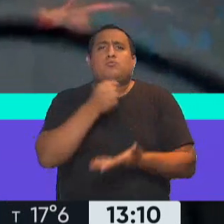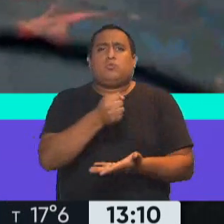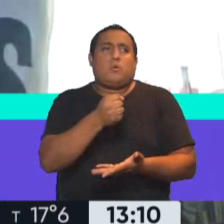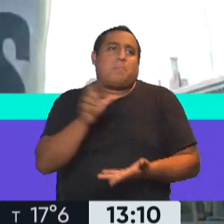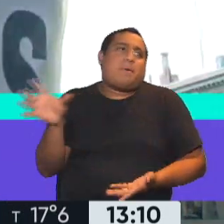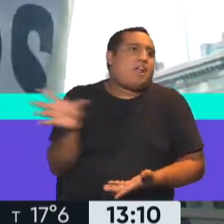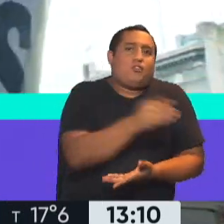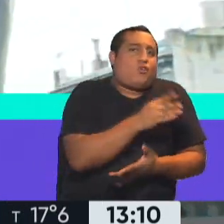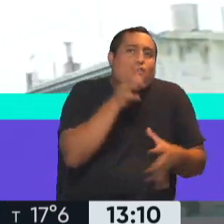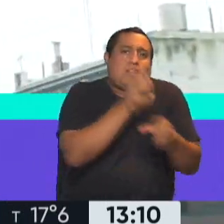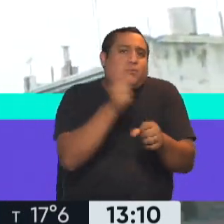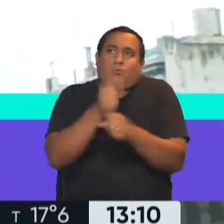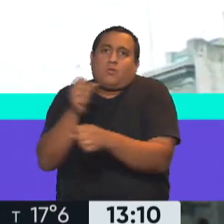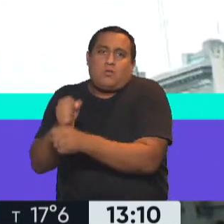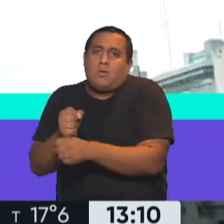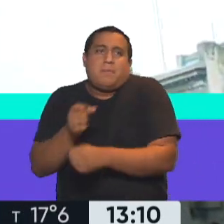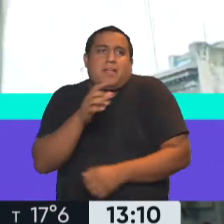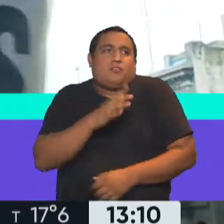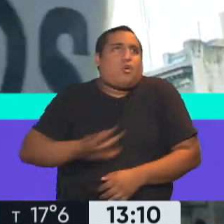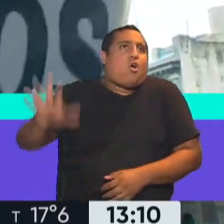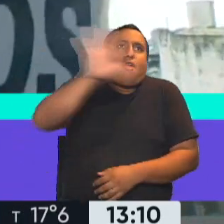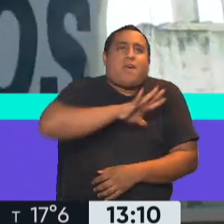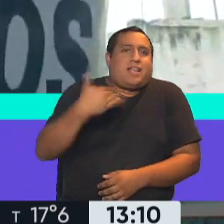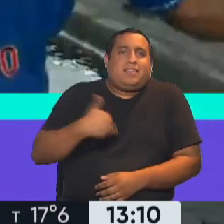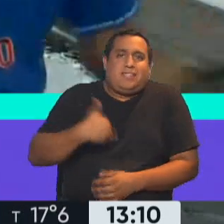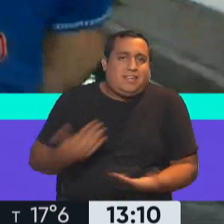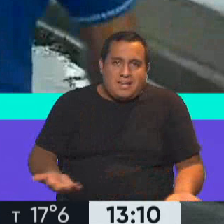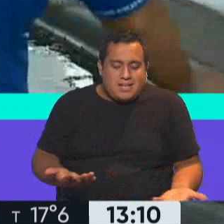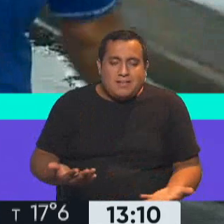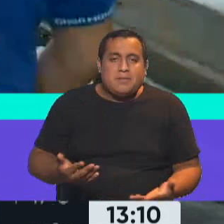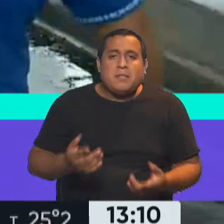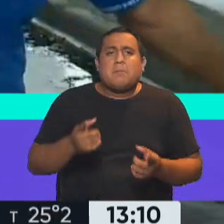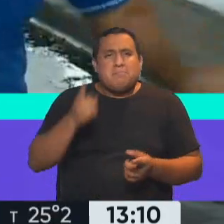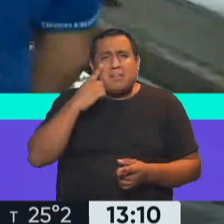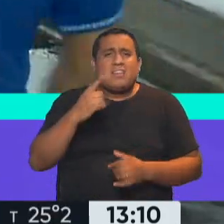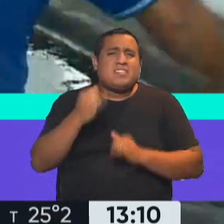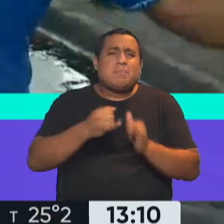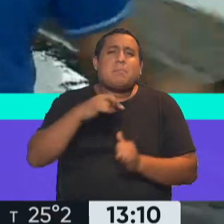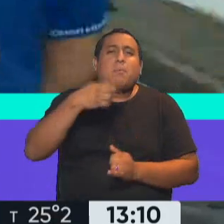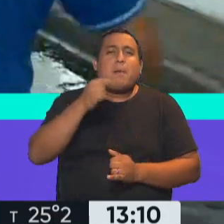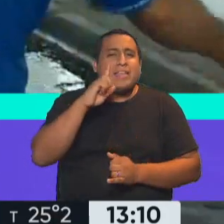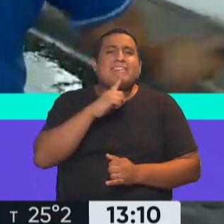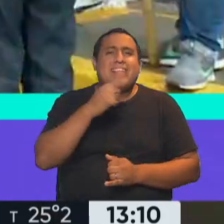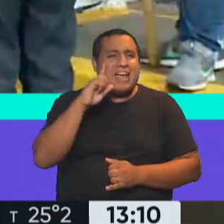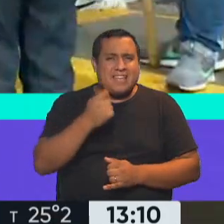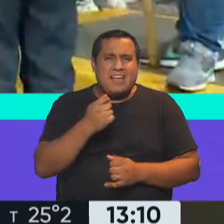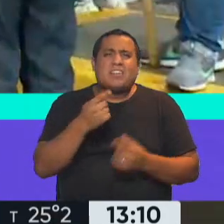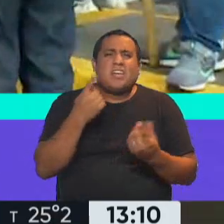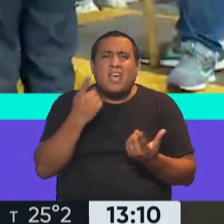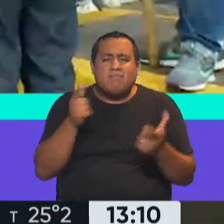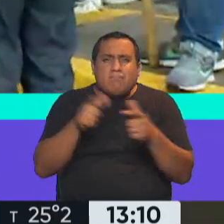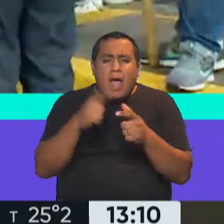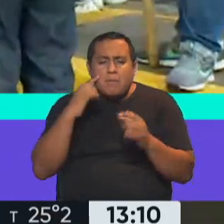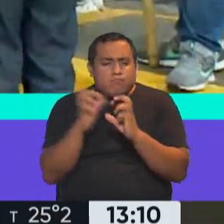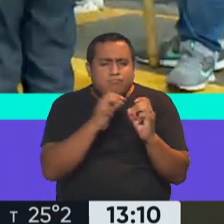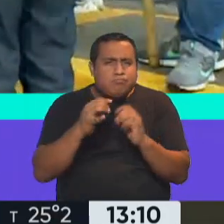todos los cuerpos delegados, y pasa en todo el país. Recordá que siempre en todas las paritarias, cuando se discute salario,